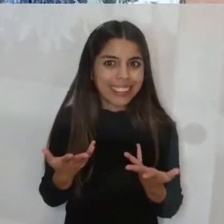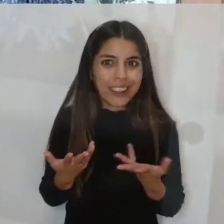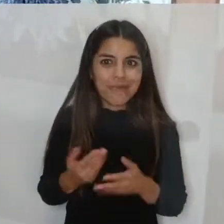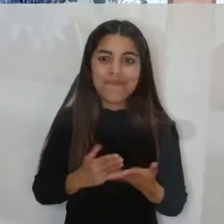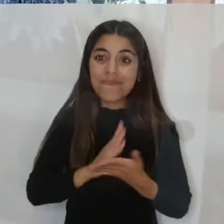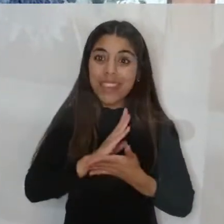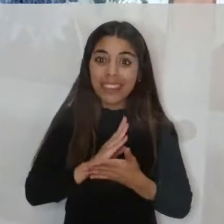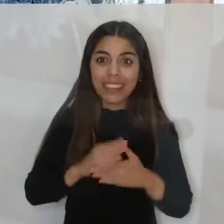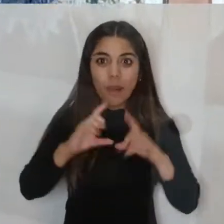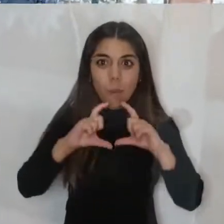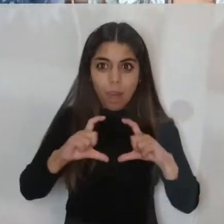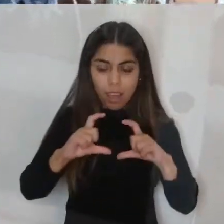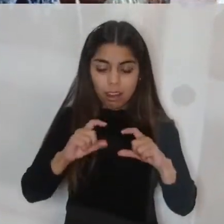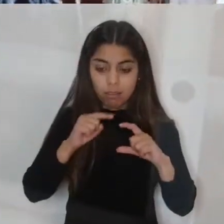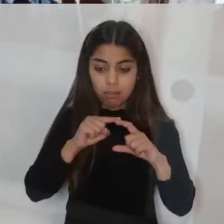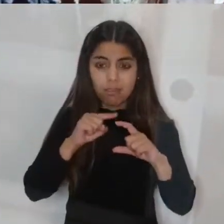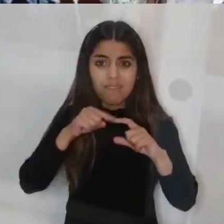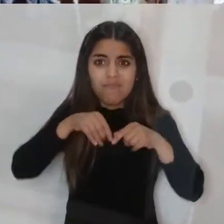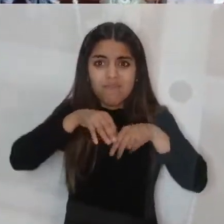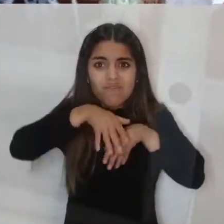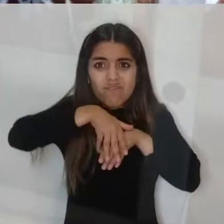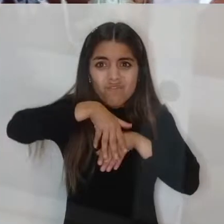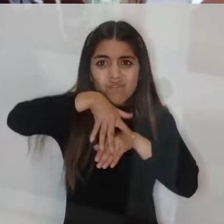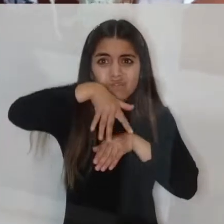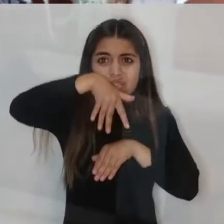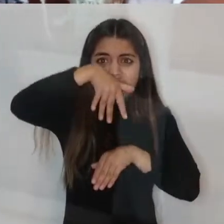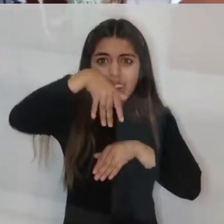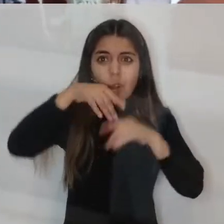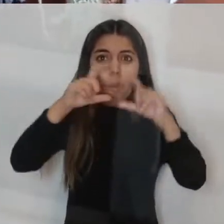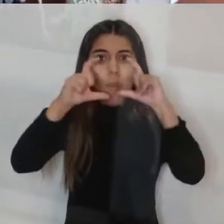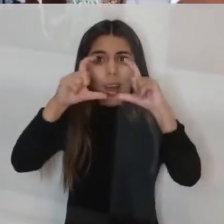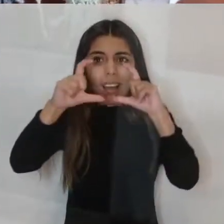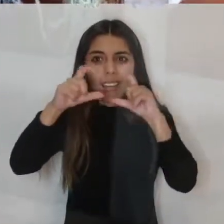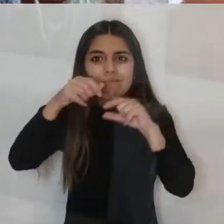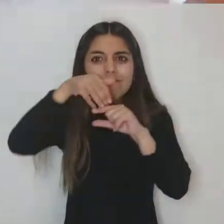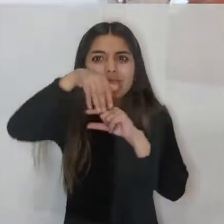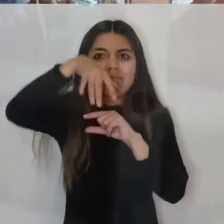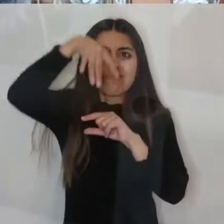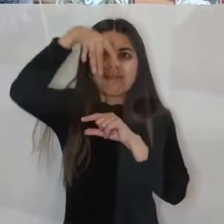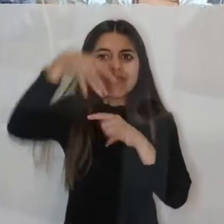a sacar para que no lo pueda tejer? Así, yo le coloco este cartón.